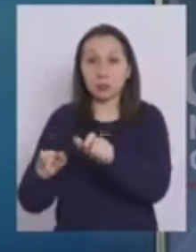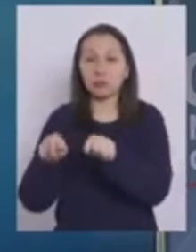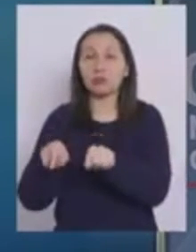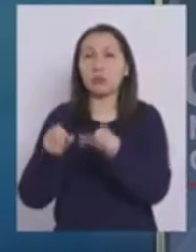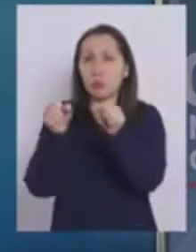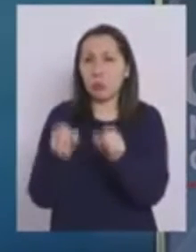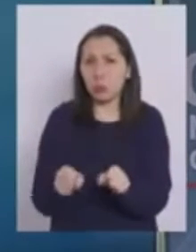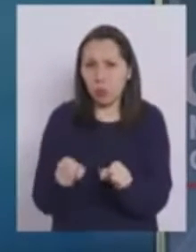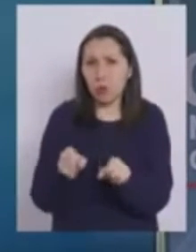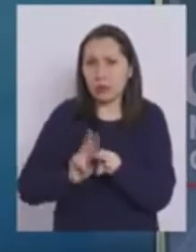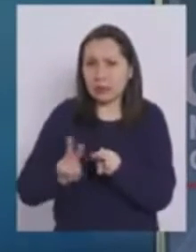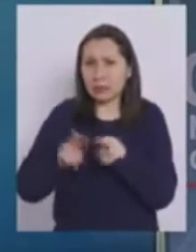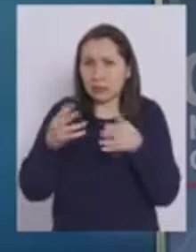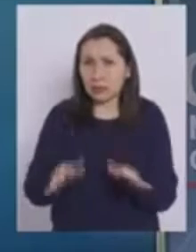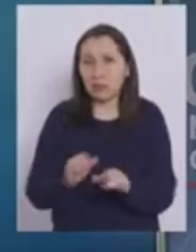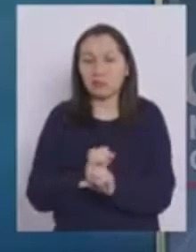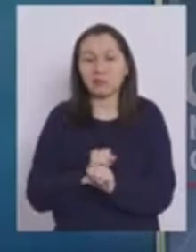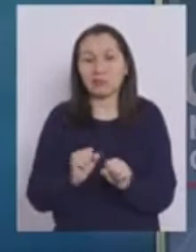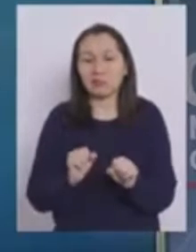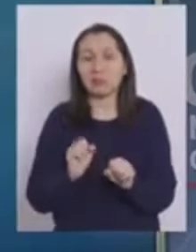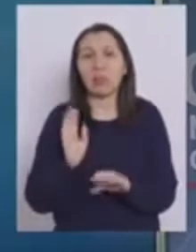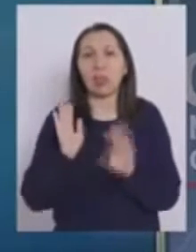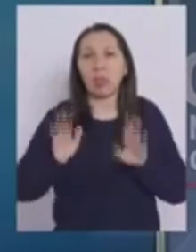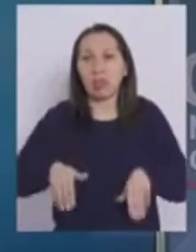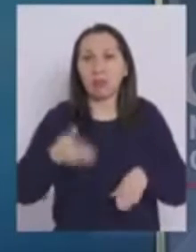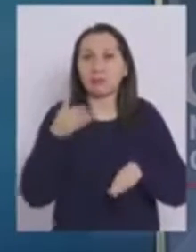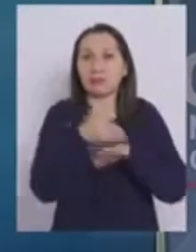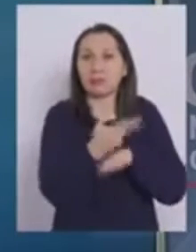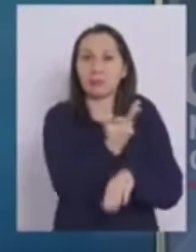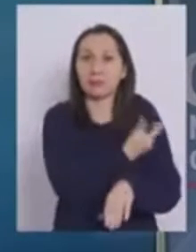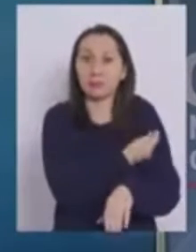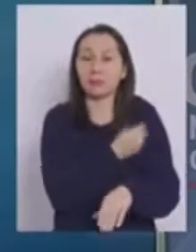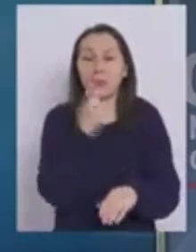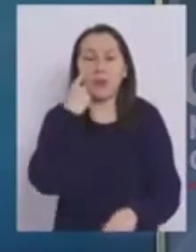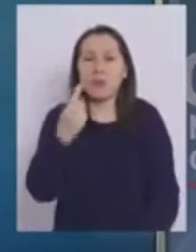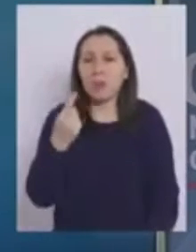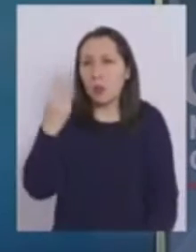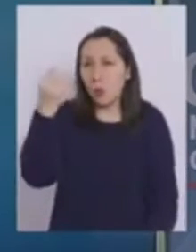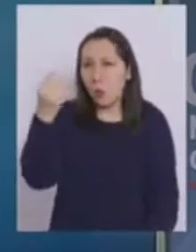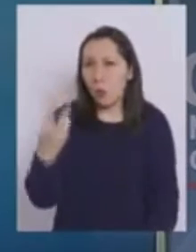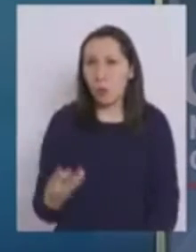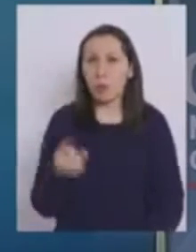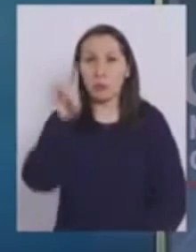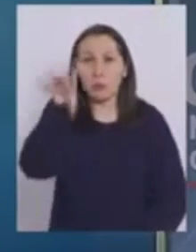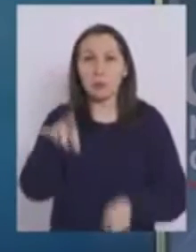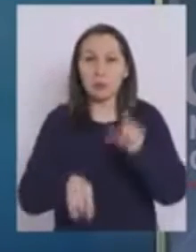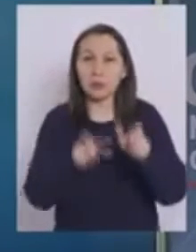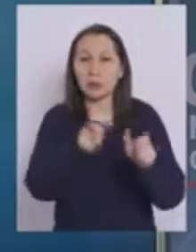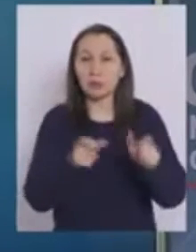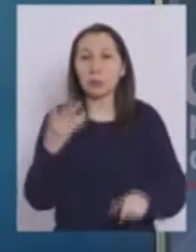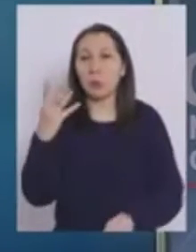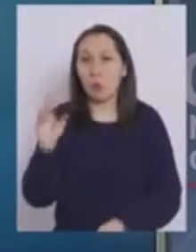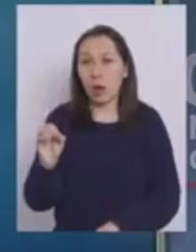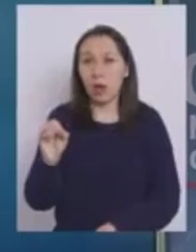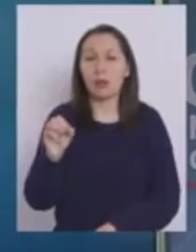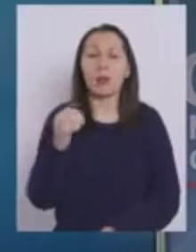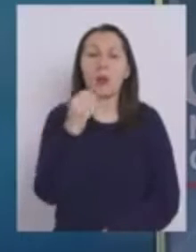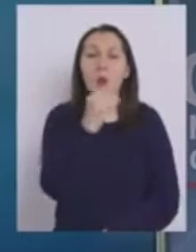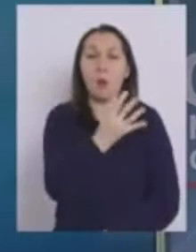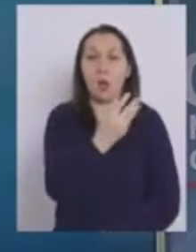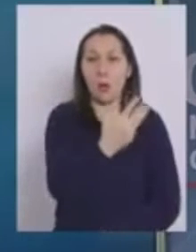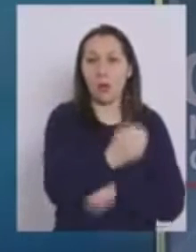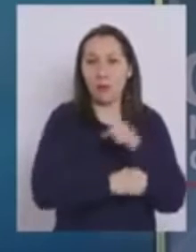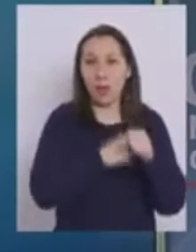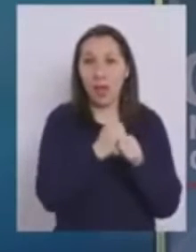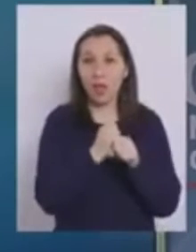que pudiendo haberlo hecho, no lo han hecho hasta el momento. Cuando vamos a los números, sabemos que las personas entre 40 y 49 años,